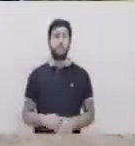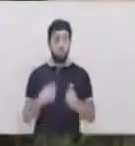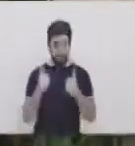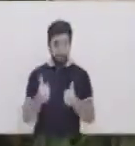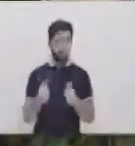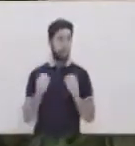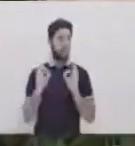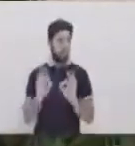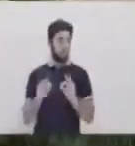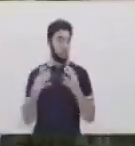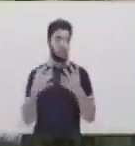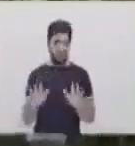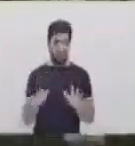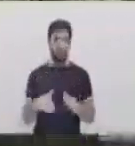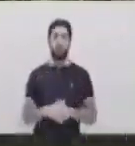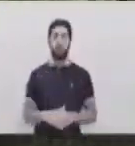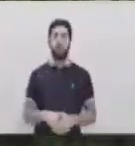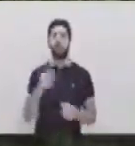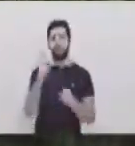Bien.